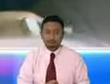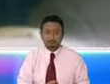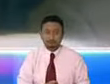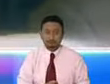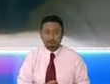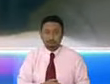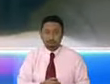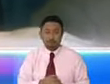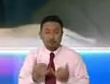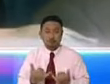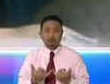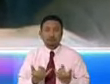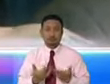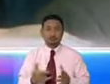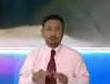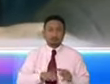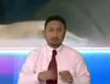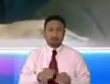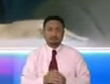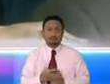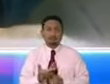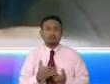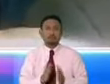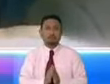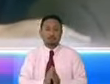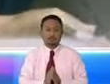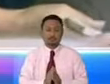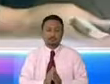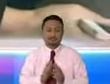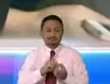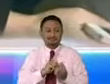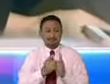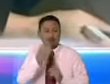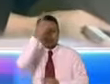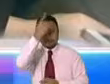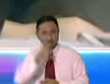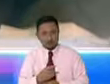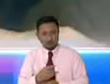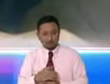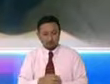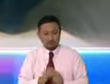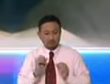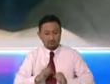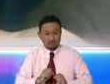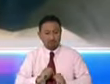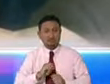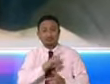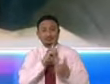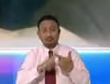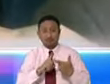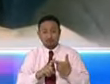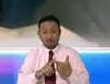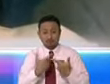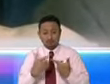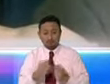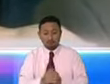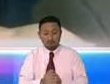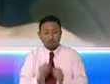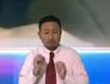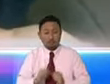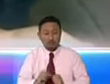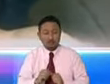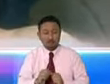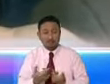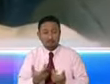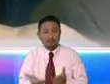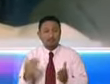dicho, el pedir una medida sustitutiva y después un recurso de apelación. Y eso